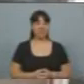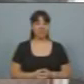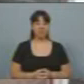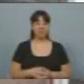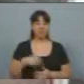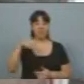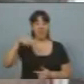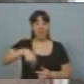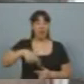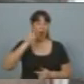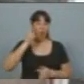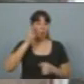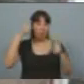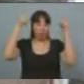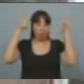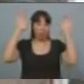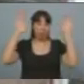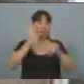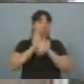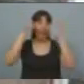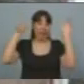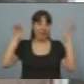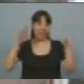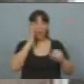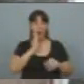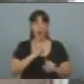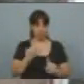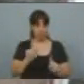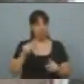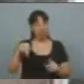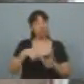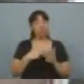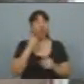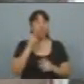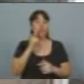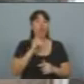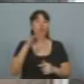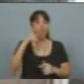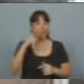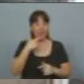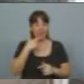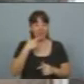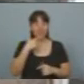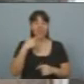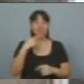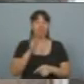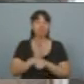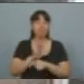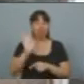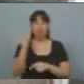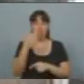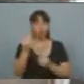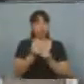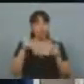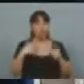si bien no es ningún angelito y nadie le va a comprar ni siquiera un triciclo usado, Tomasito Constantini esta vez fue víctima de una improbable acusación